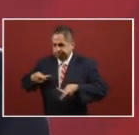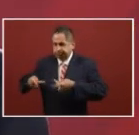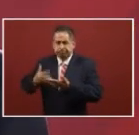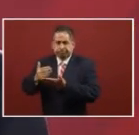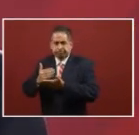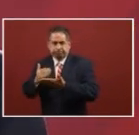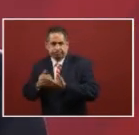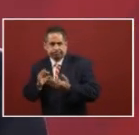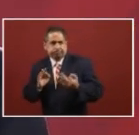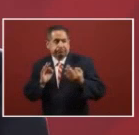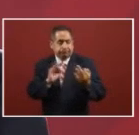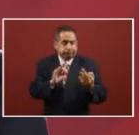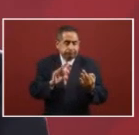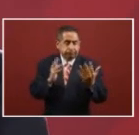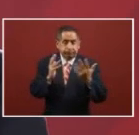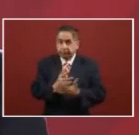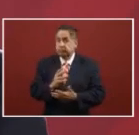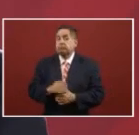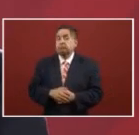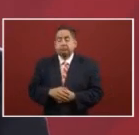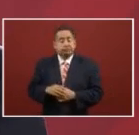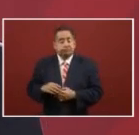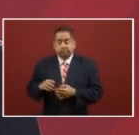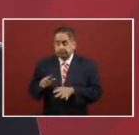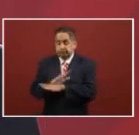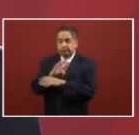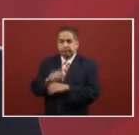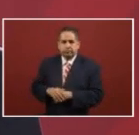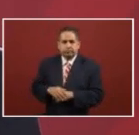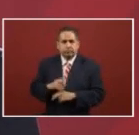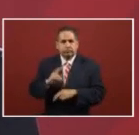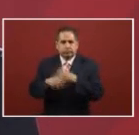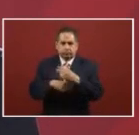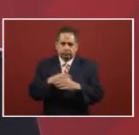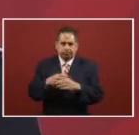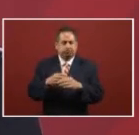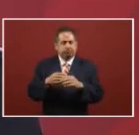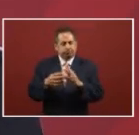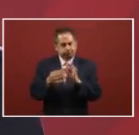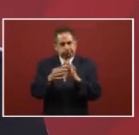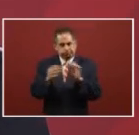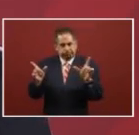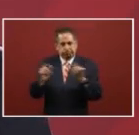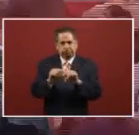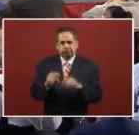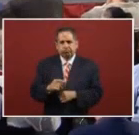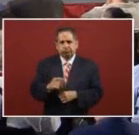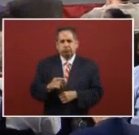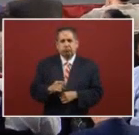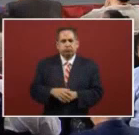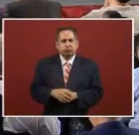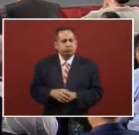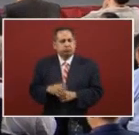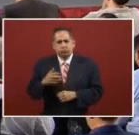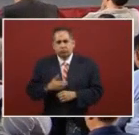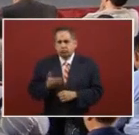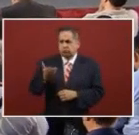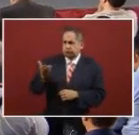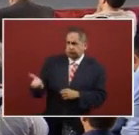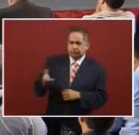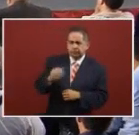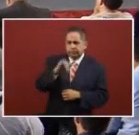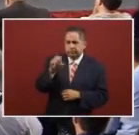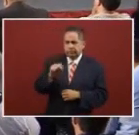Y lo quiero resumir en un fragmento que le pedí ahora a Jesús